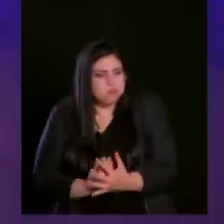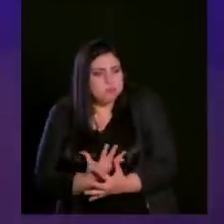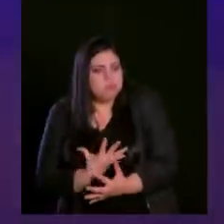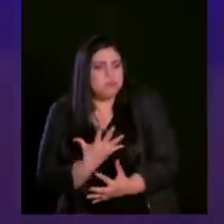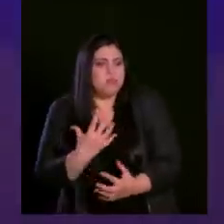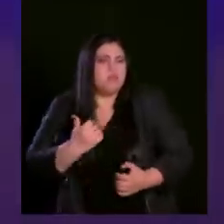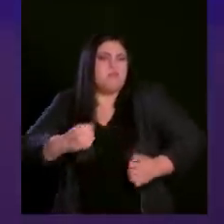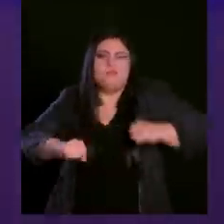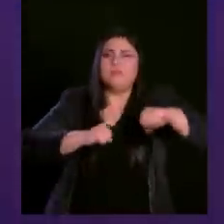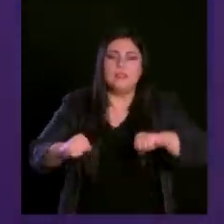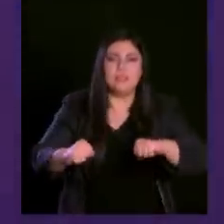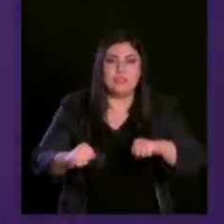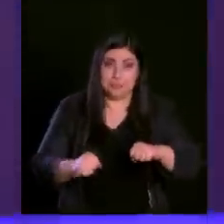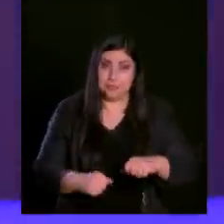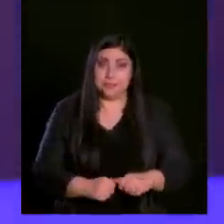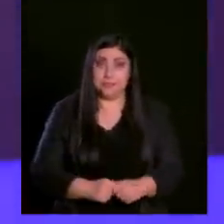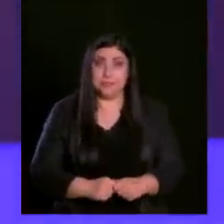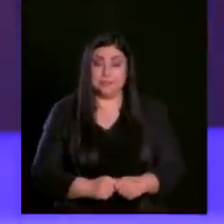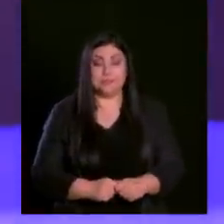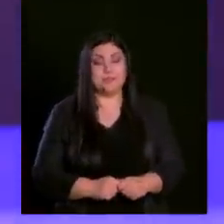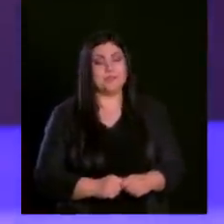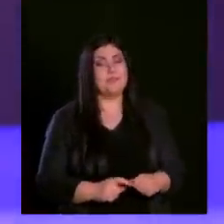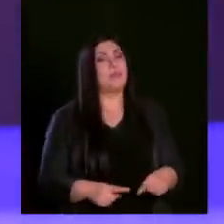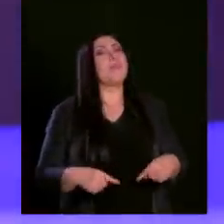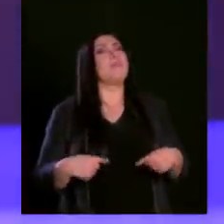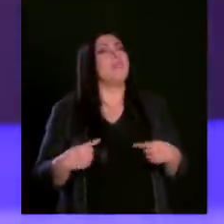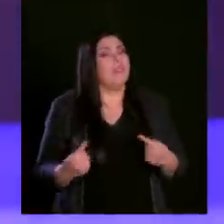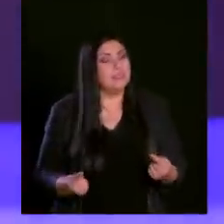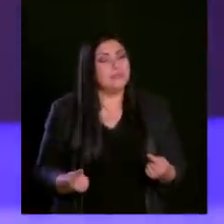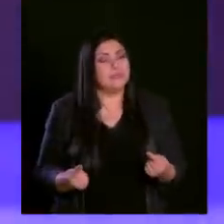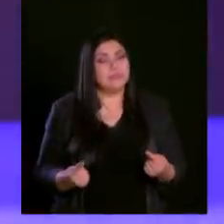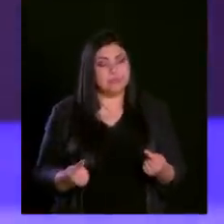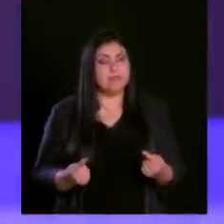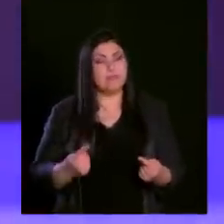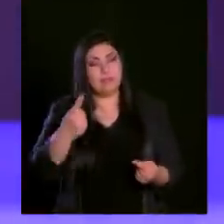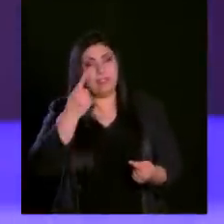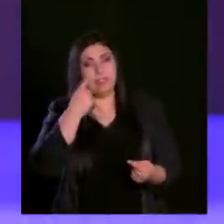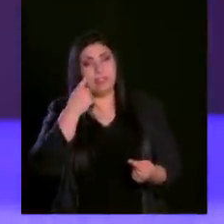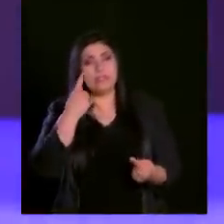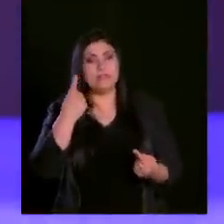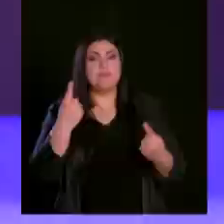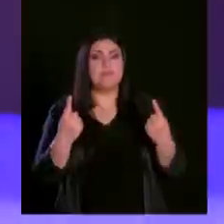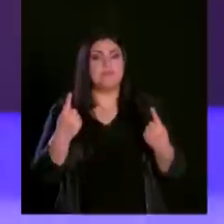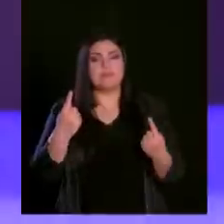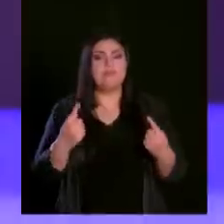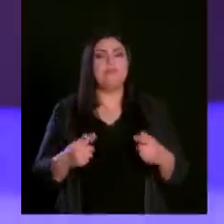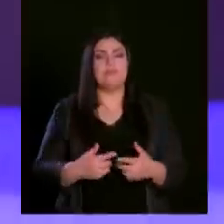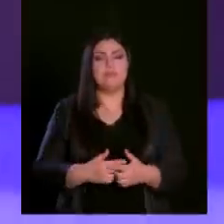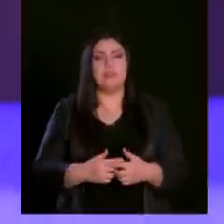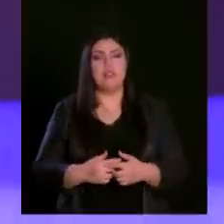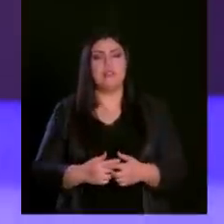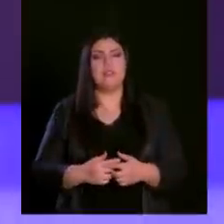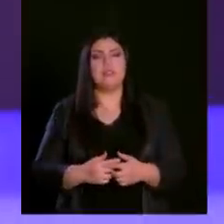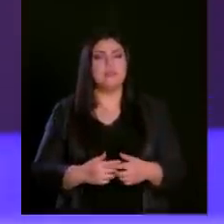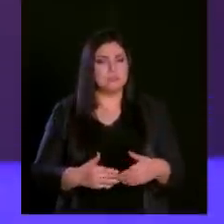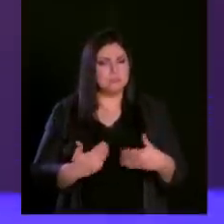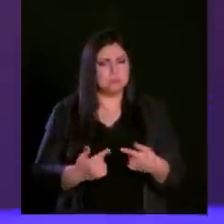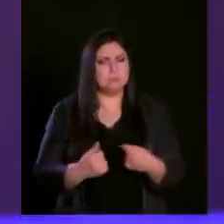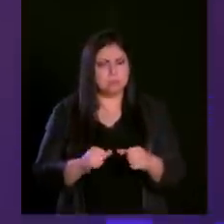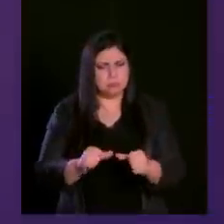entonces Esta es la diferencia entre la cizaña y el trigo Ahora